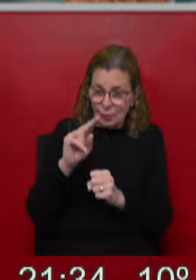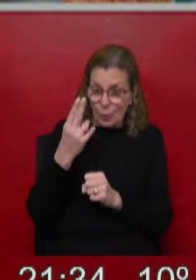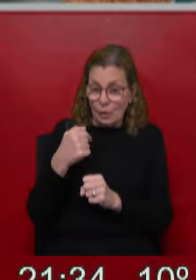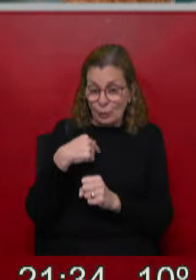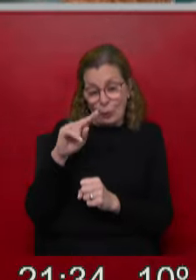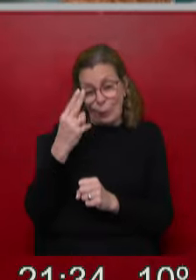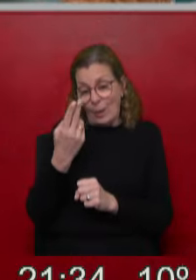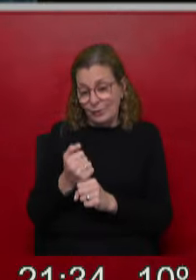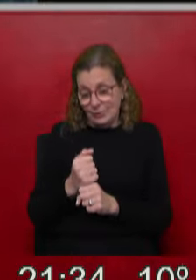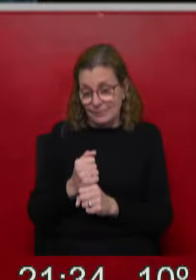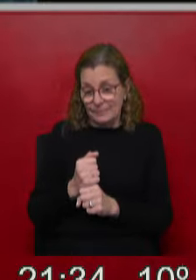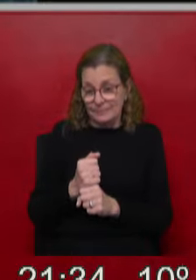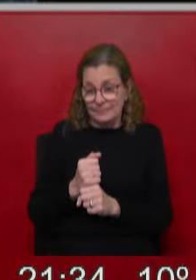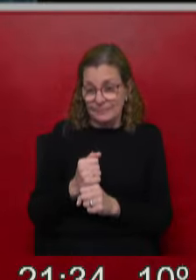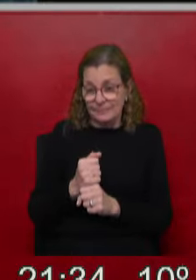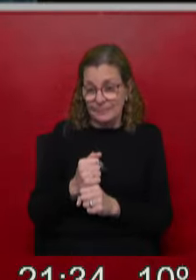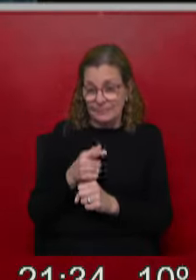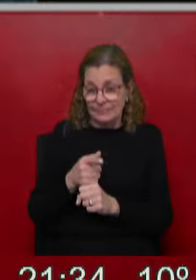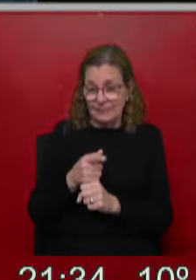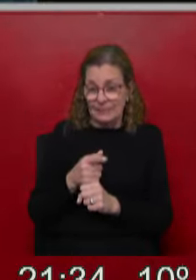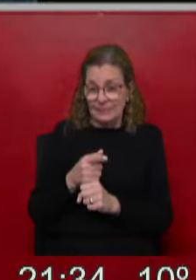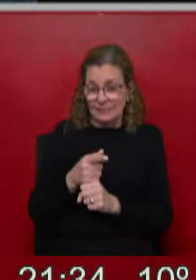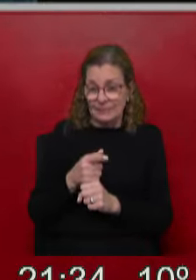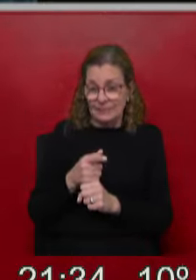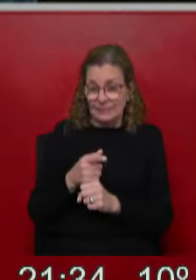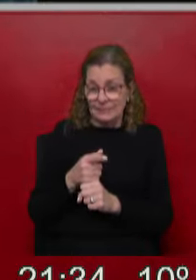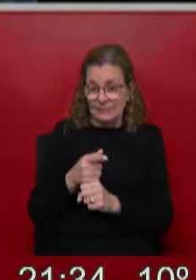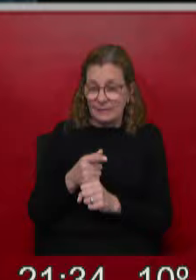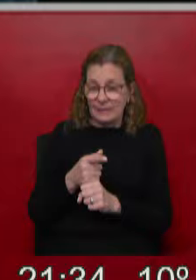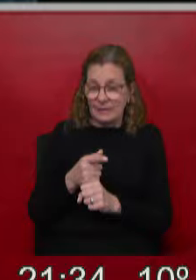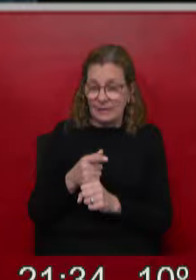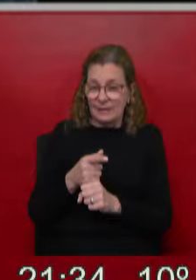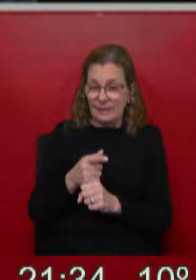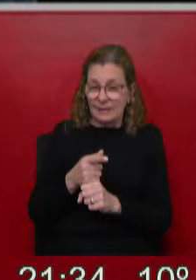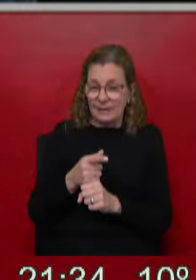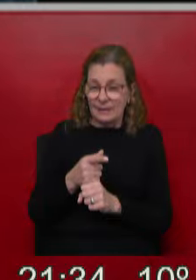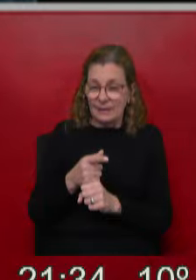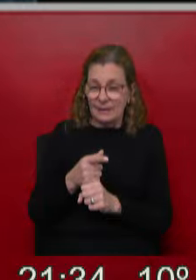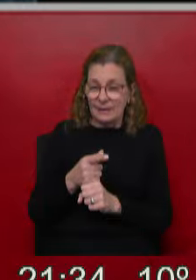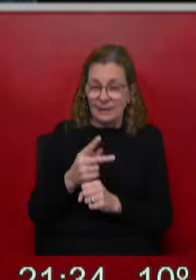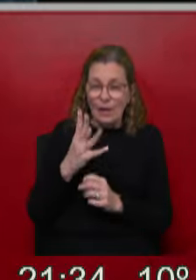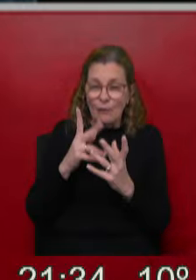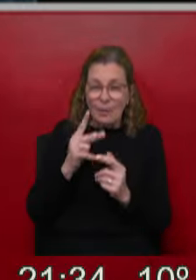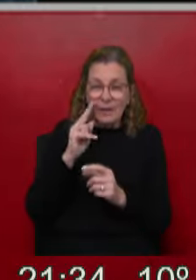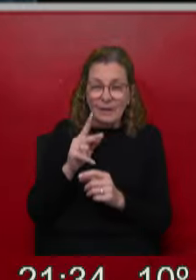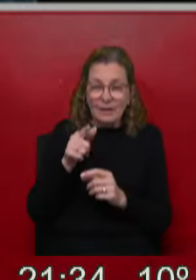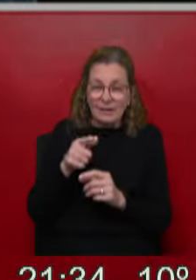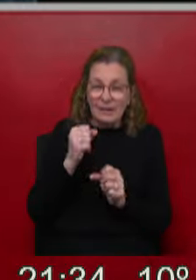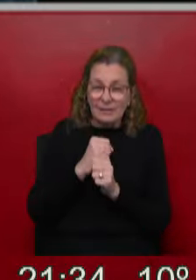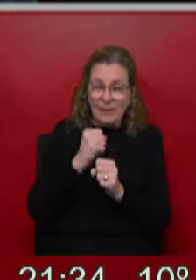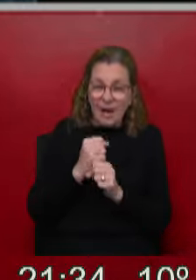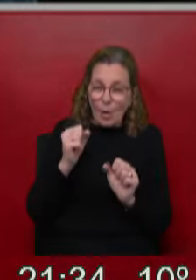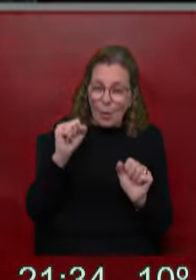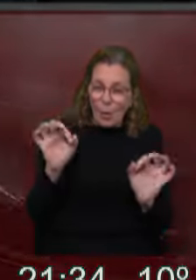Uruguayo. Y así de esa como de esa visión también de laburante de la